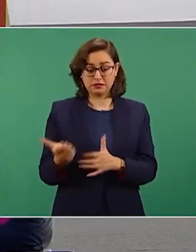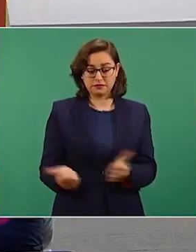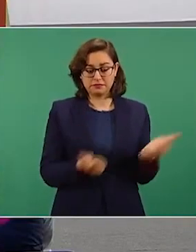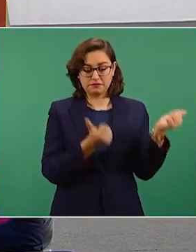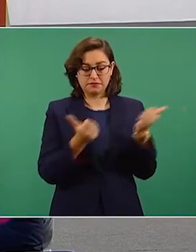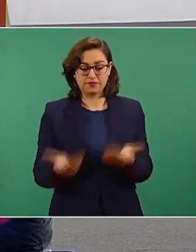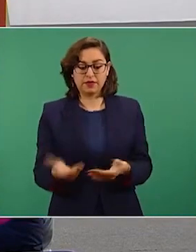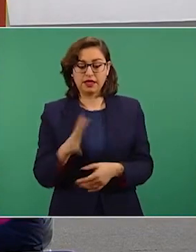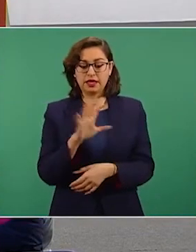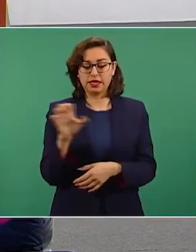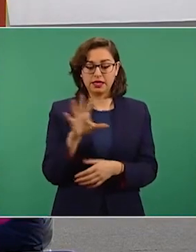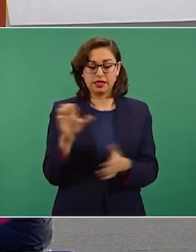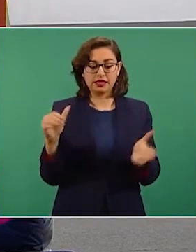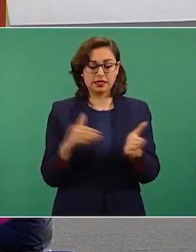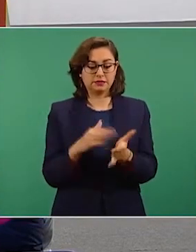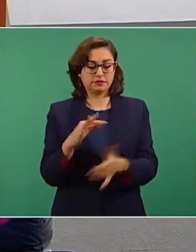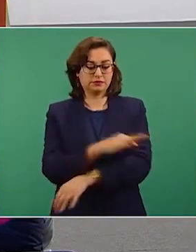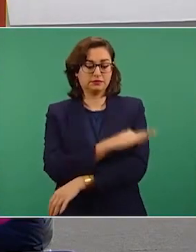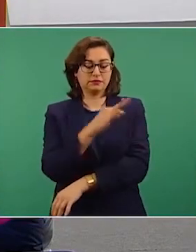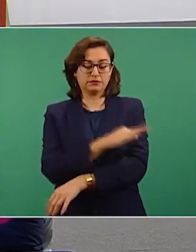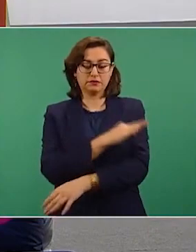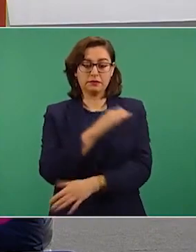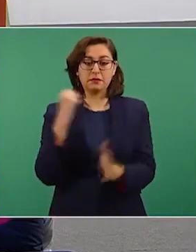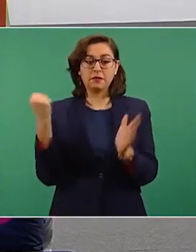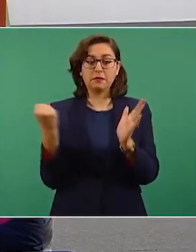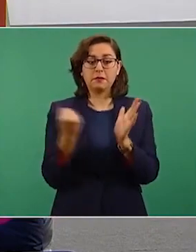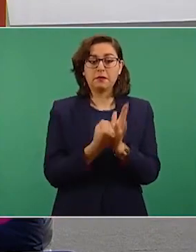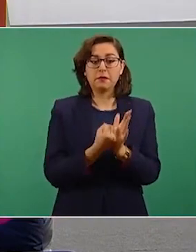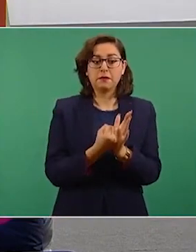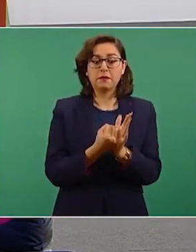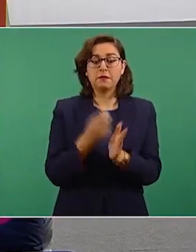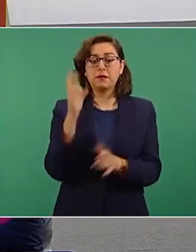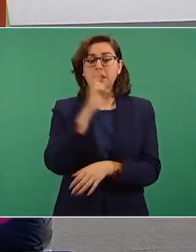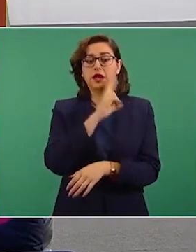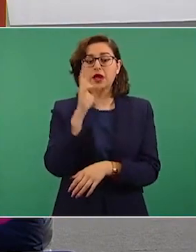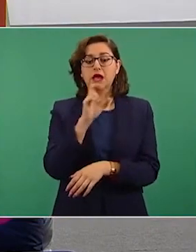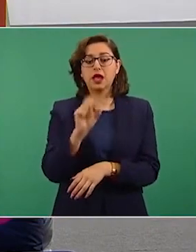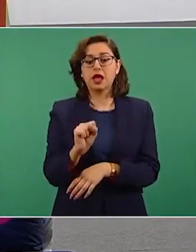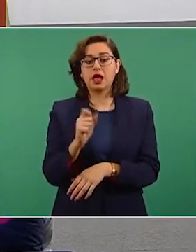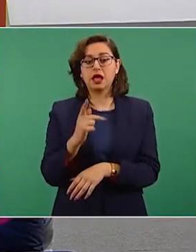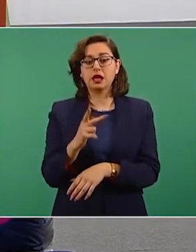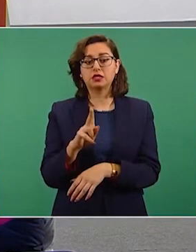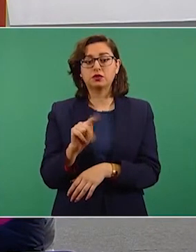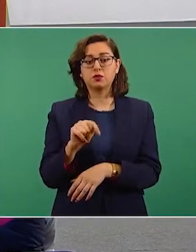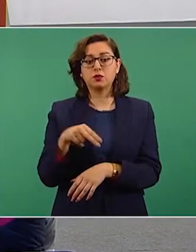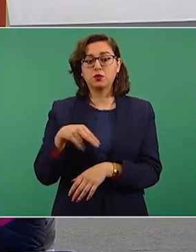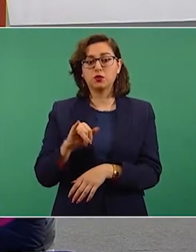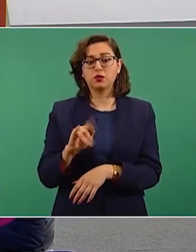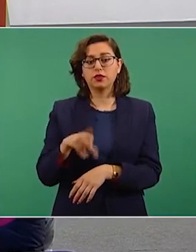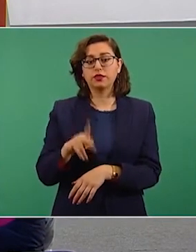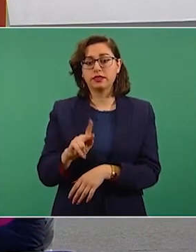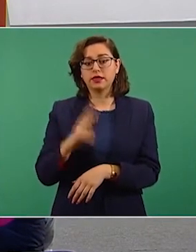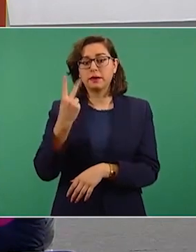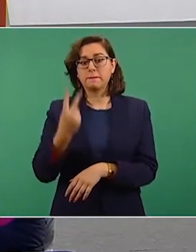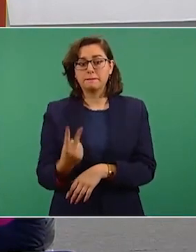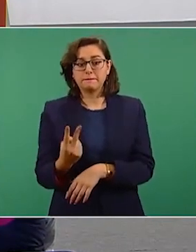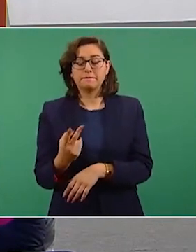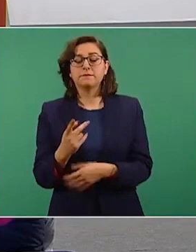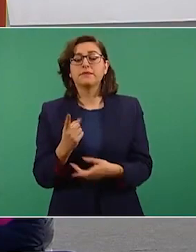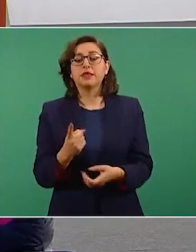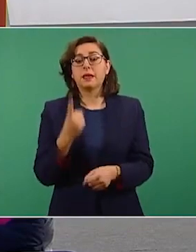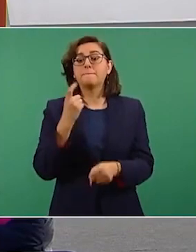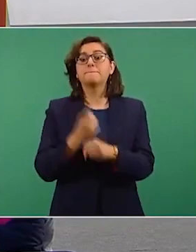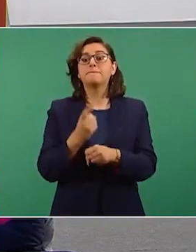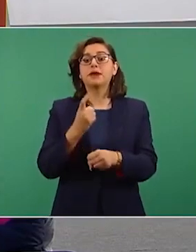500 mil dosis de Sputnik del primer componente. Y estamos aquí ya atentos